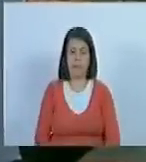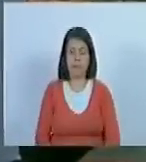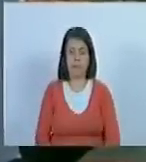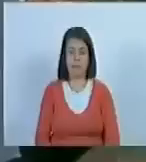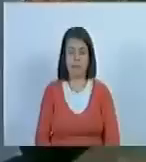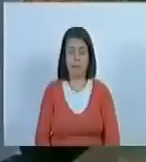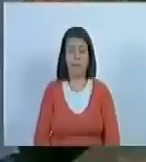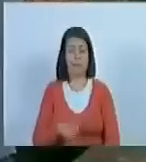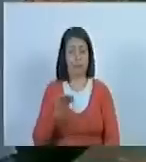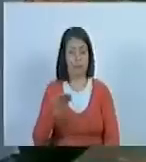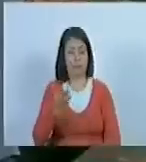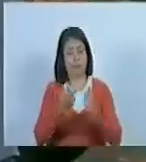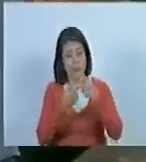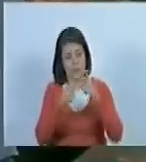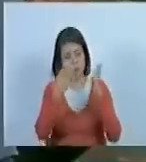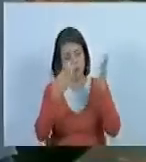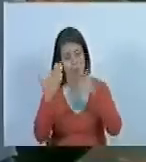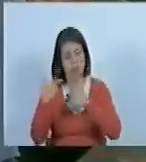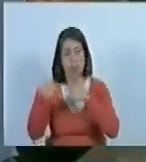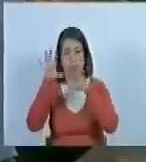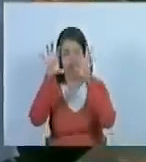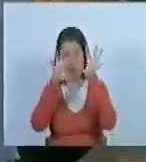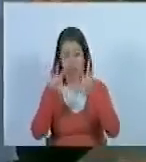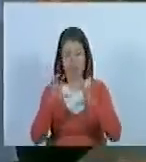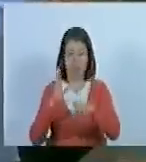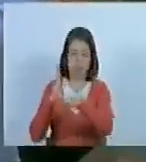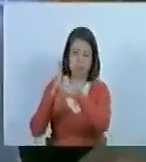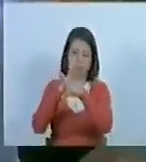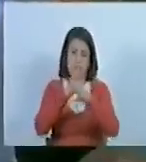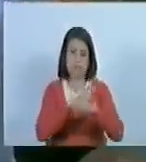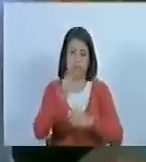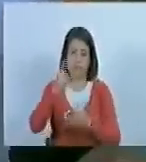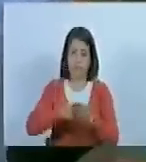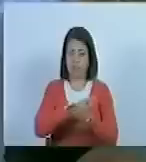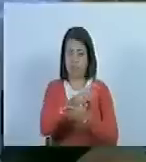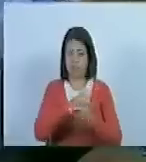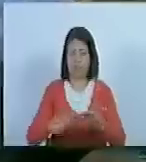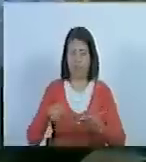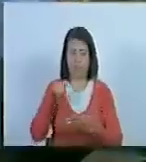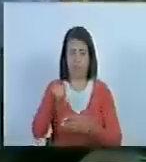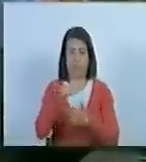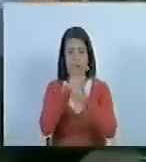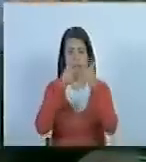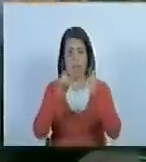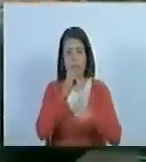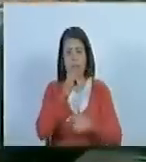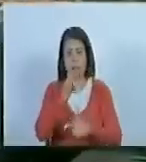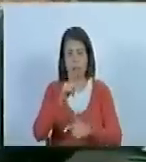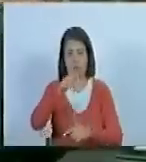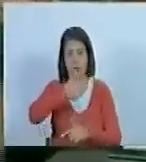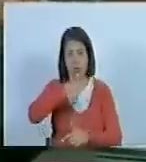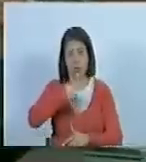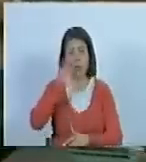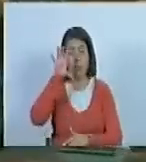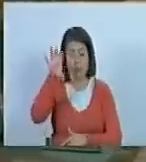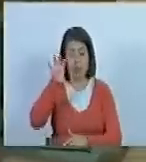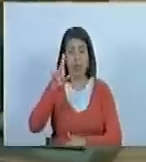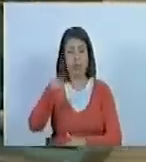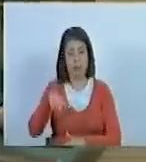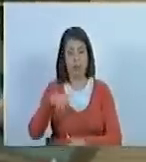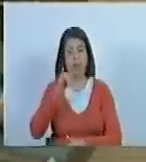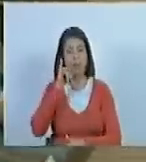son importados desde los países que nos bloquearon y nos prohibieron la libre expresión en nuestro país. Así que también